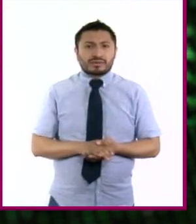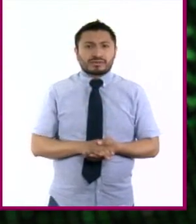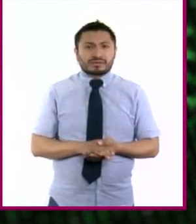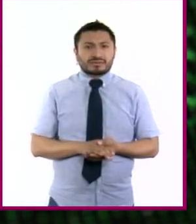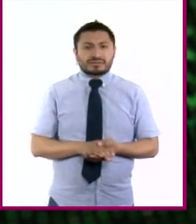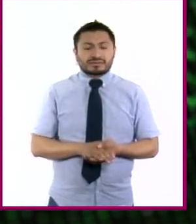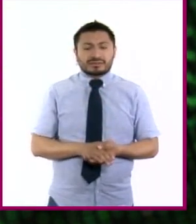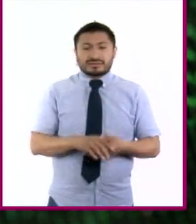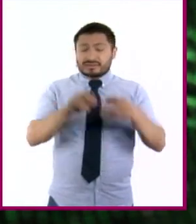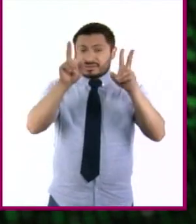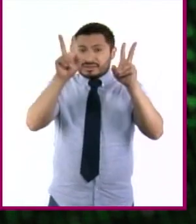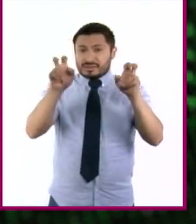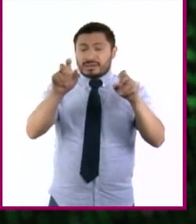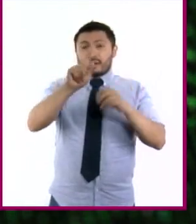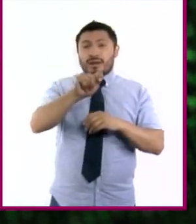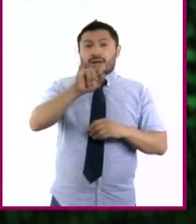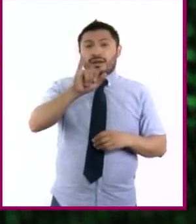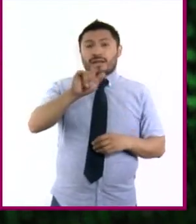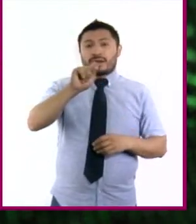el título es